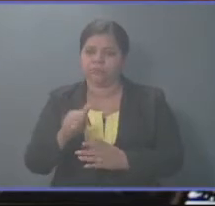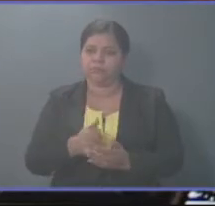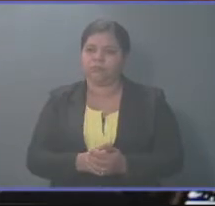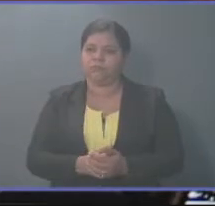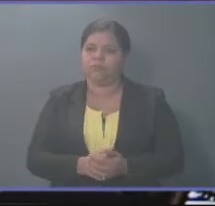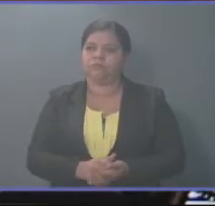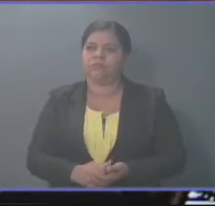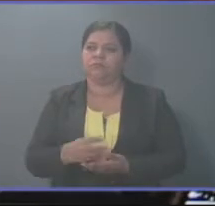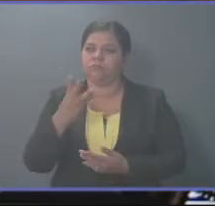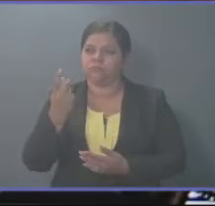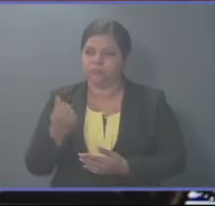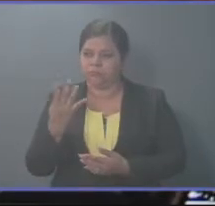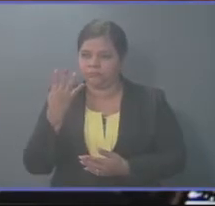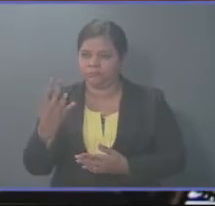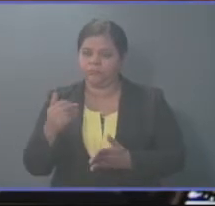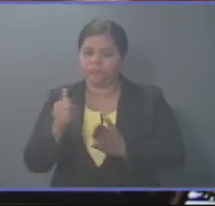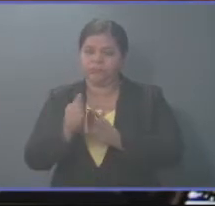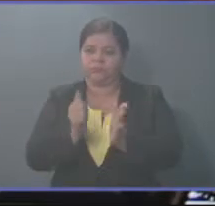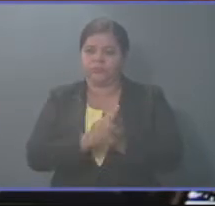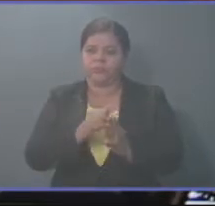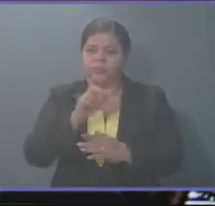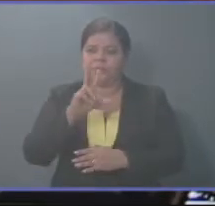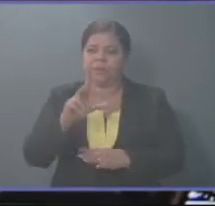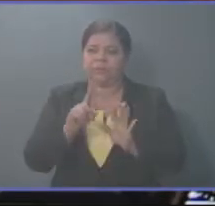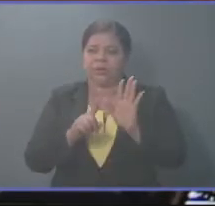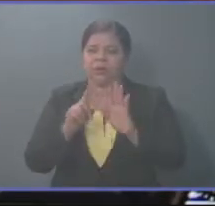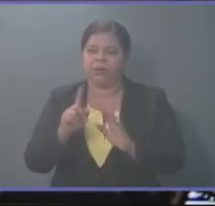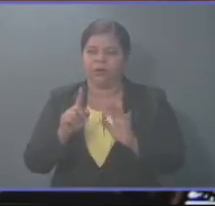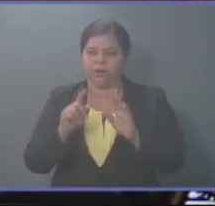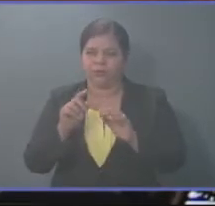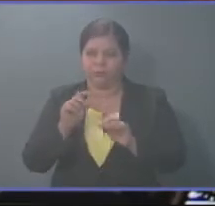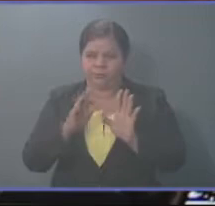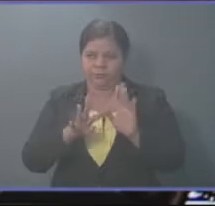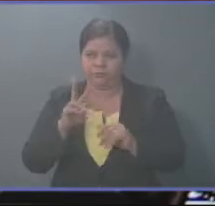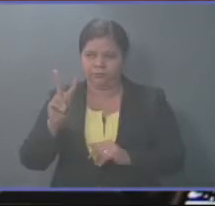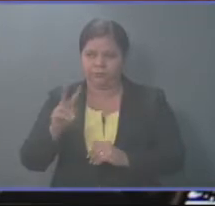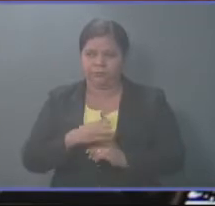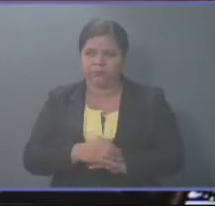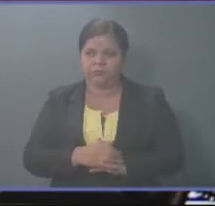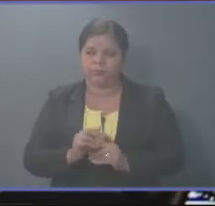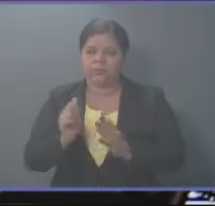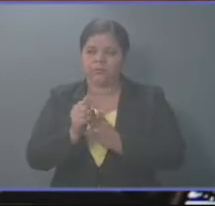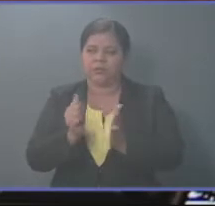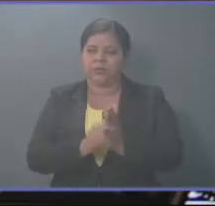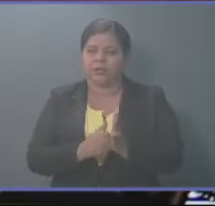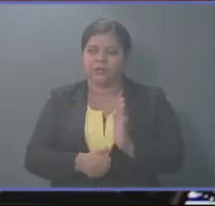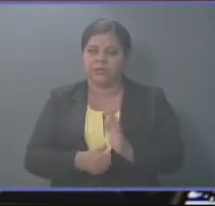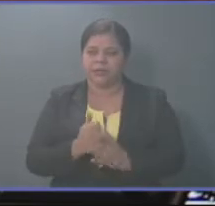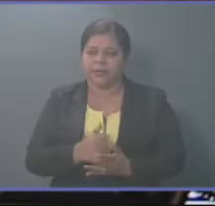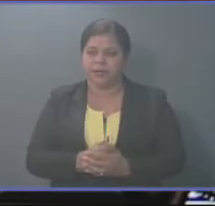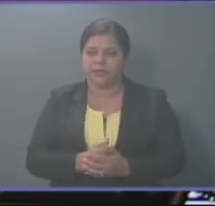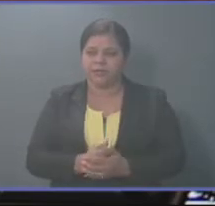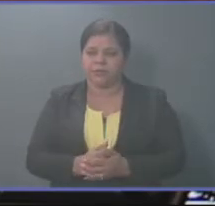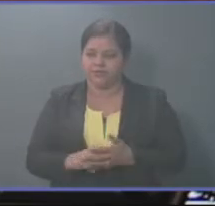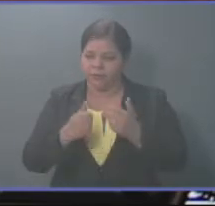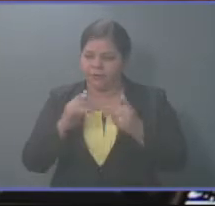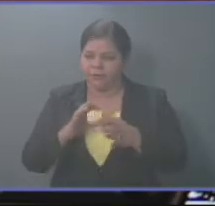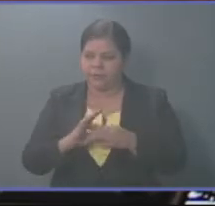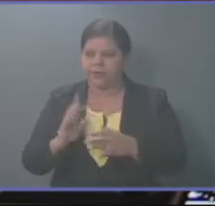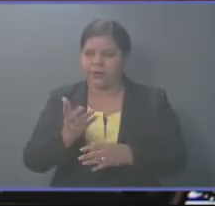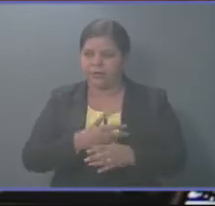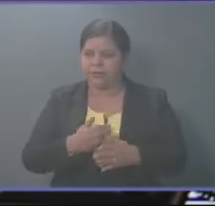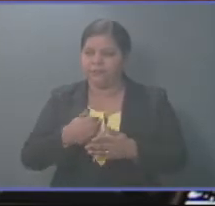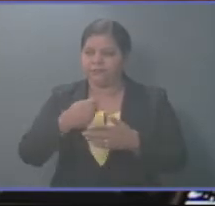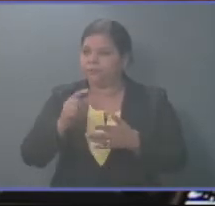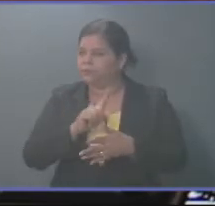numeral cuarto del artículo 392. Artículo 5. El presente decreto entrará en vigencia 8 días